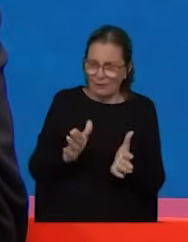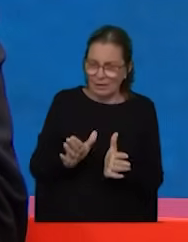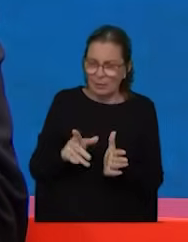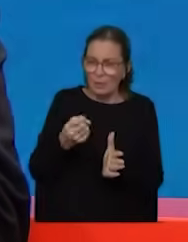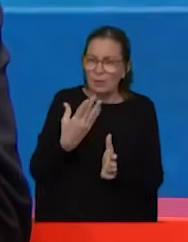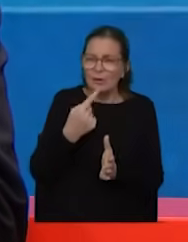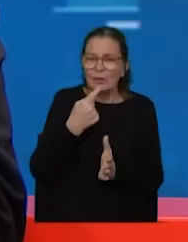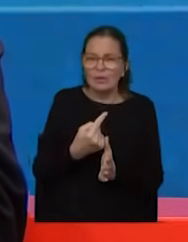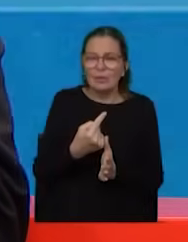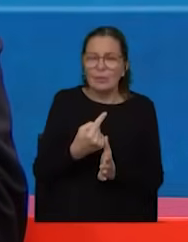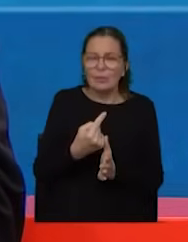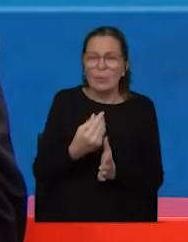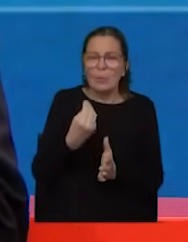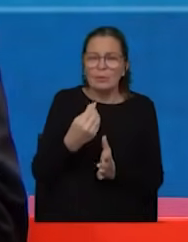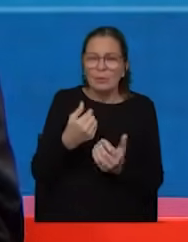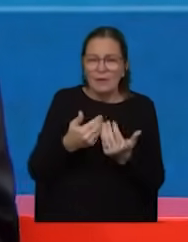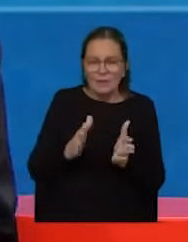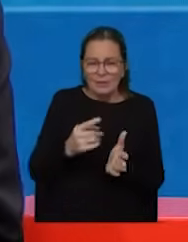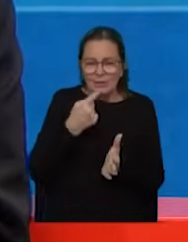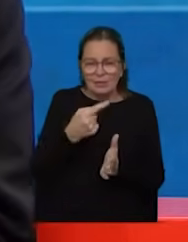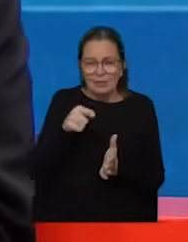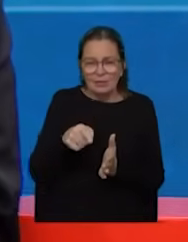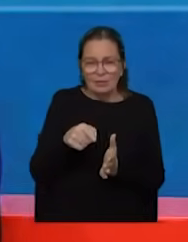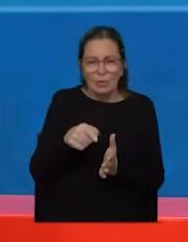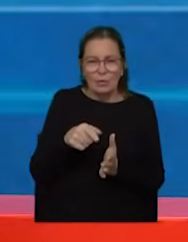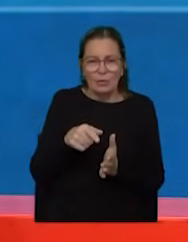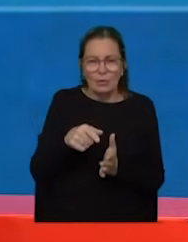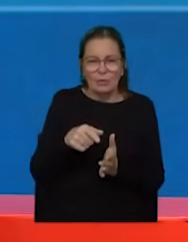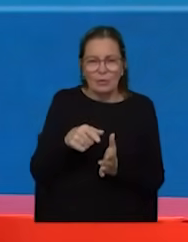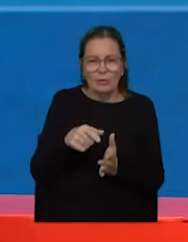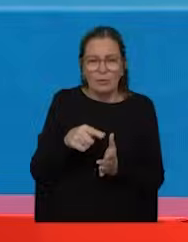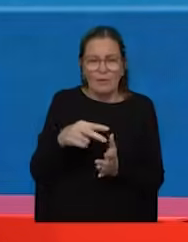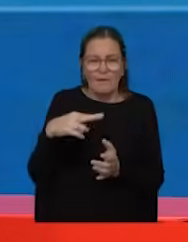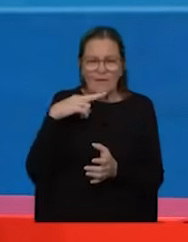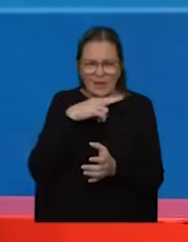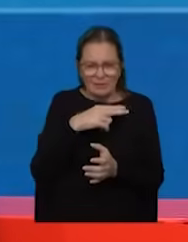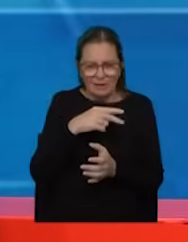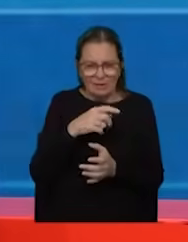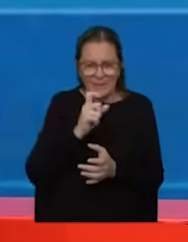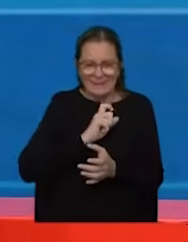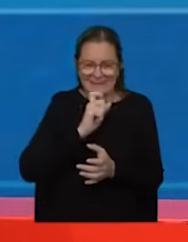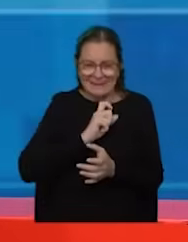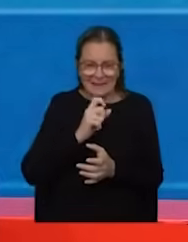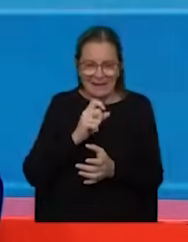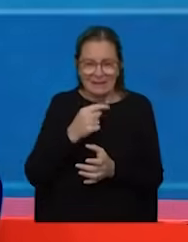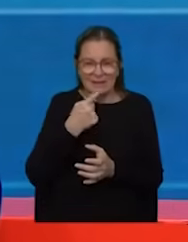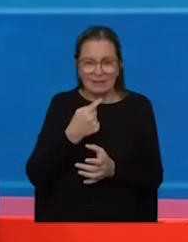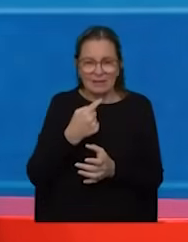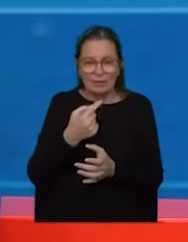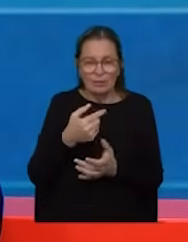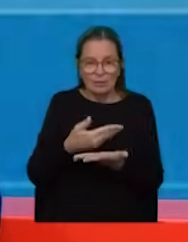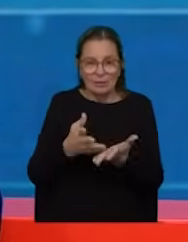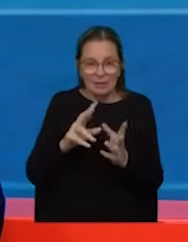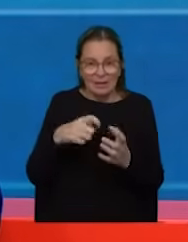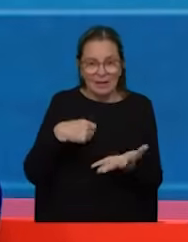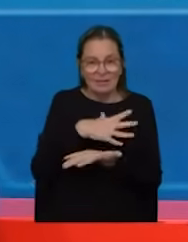por qué lo dijo cuándo es que Cabildo abierto dice que son este fake news o todo eso bueno cuando cuando desnudan la